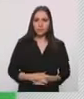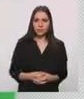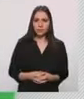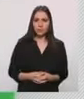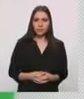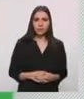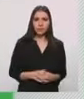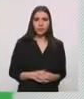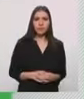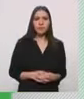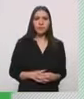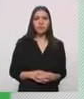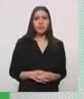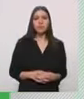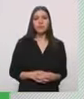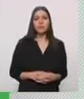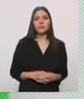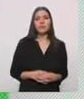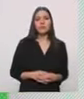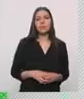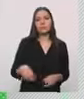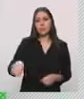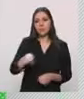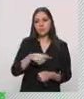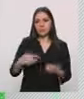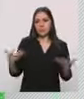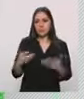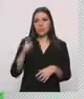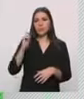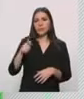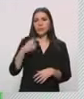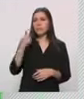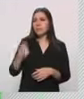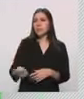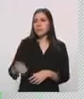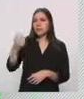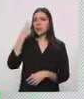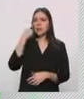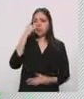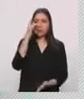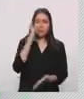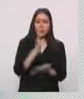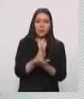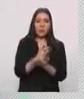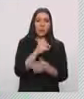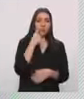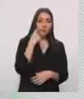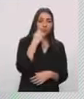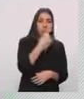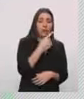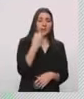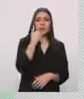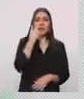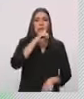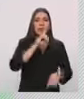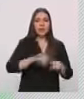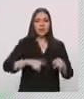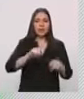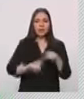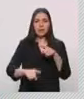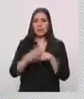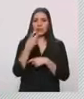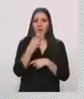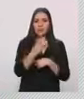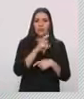nosotros lo que hemos tratado de hacer es a partir primero de la identificación, tratar de erradicar y sancionar a partir de estos instrumentos